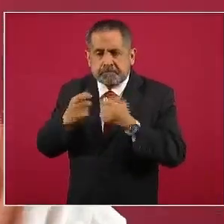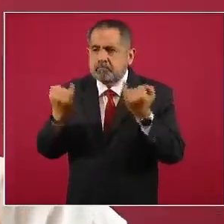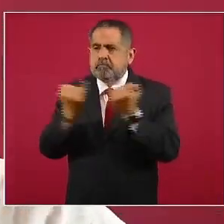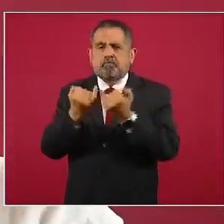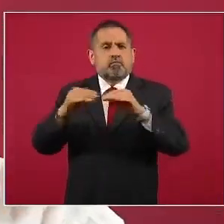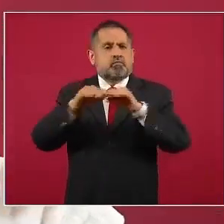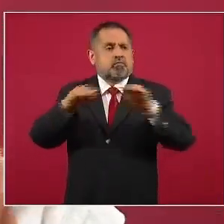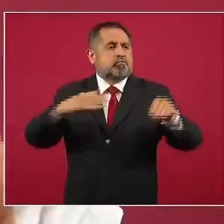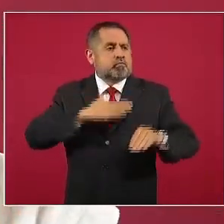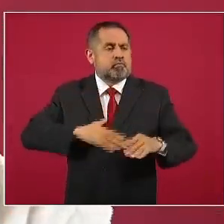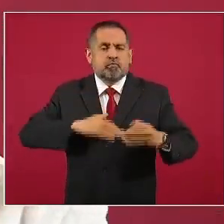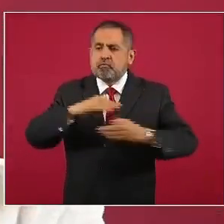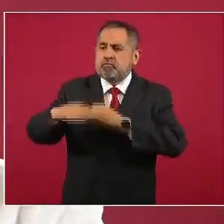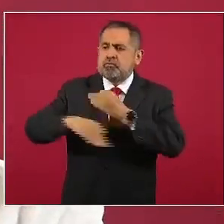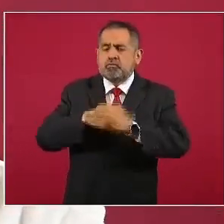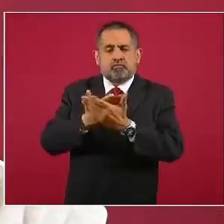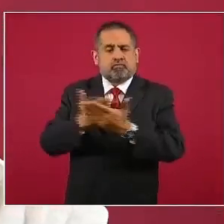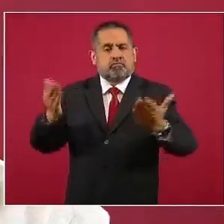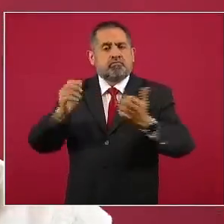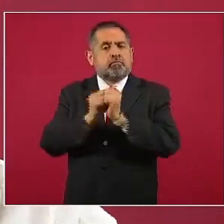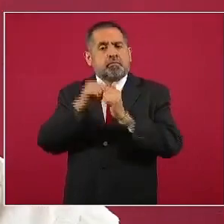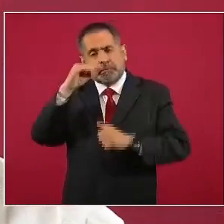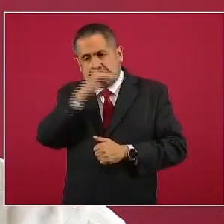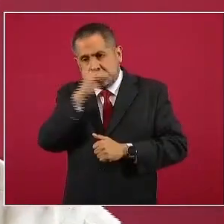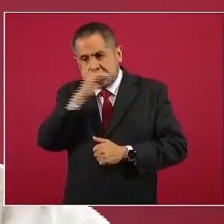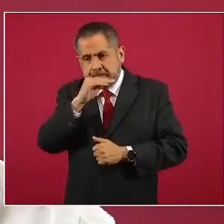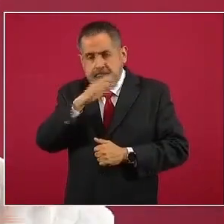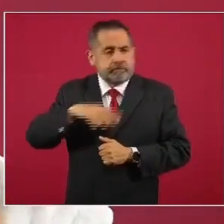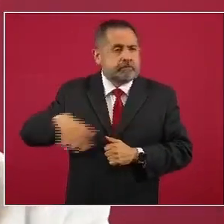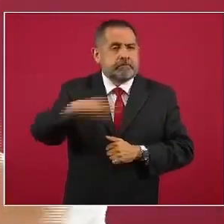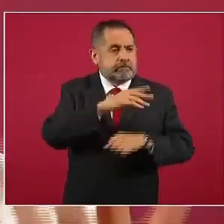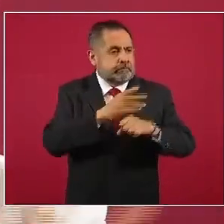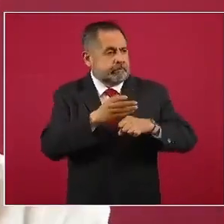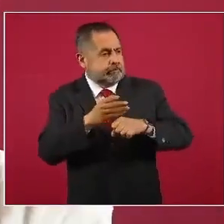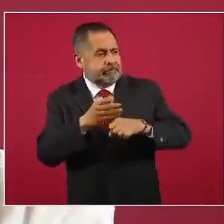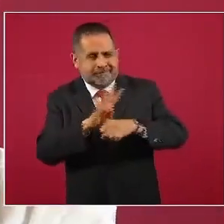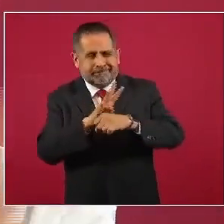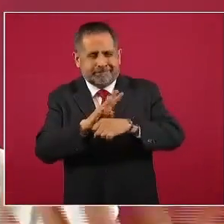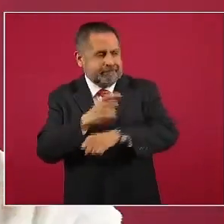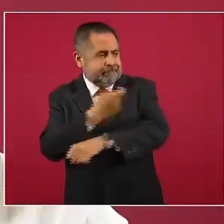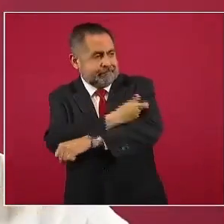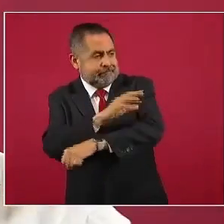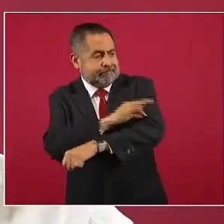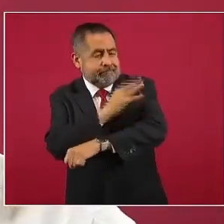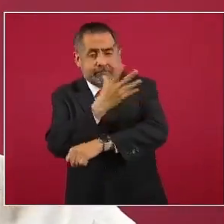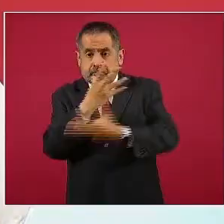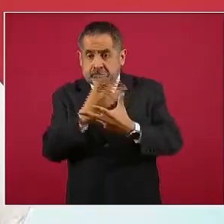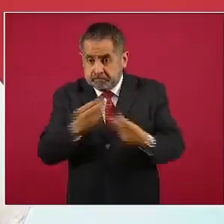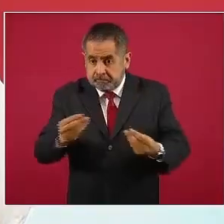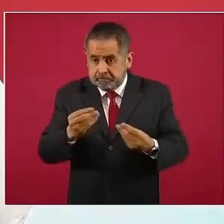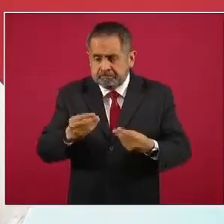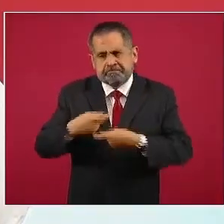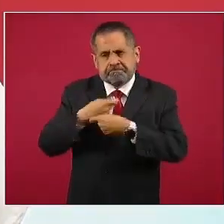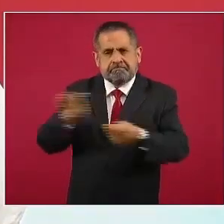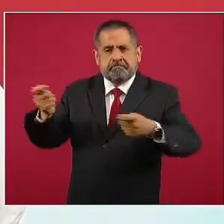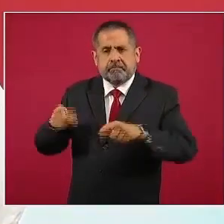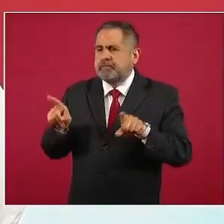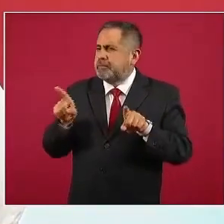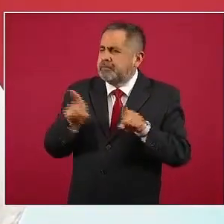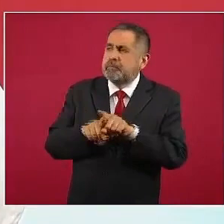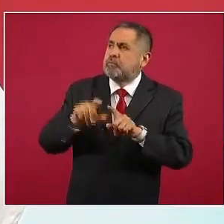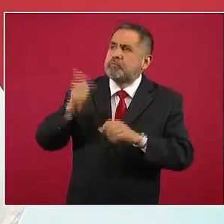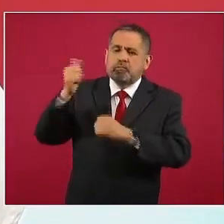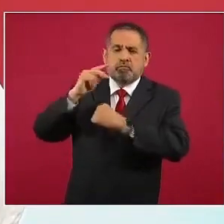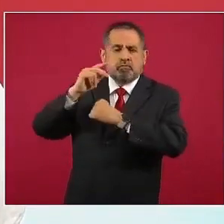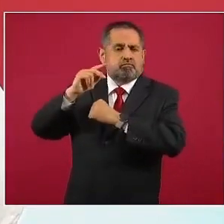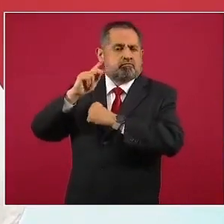equitativo, universal y gratuito a la vacuna COVID, y lo vamos a lograr al ritmo que lo estarán logrando las primeras naciones